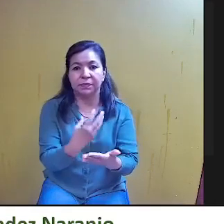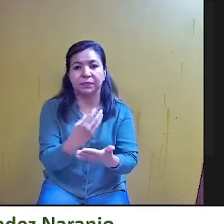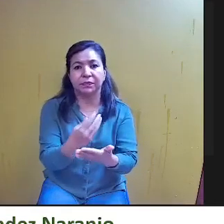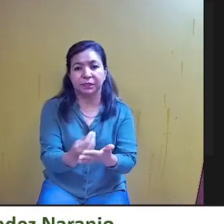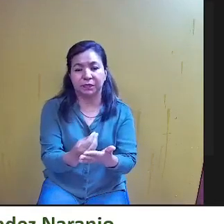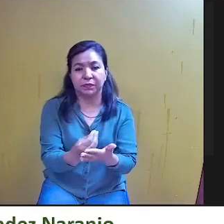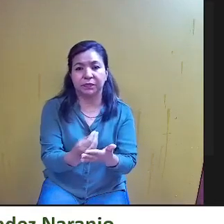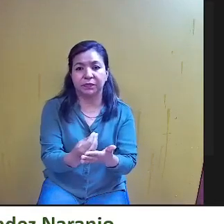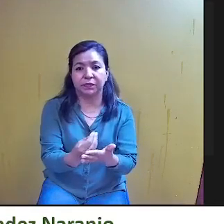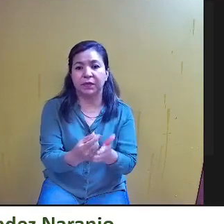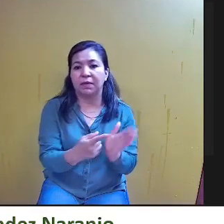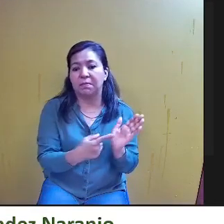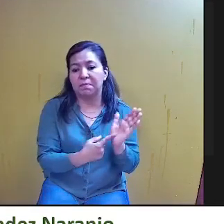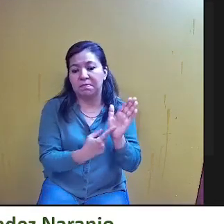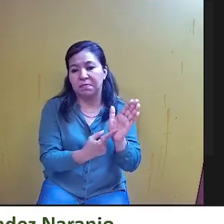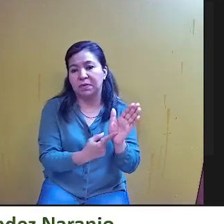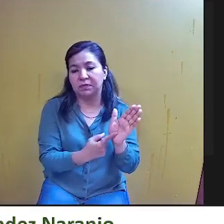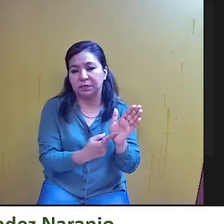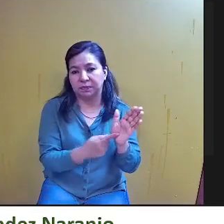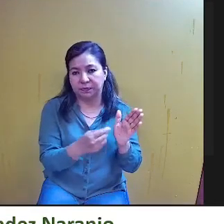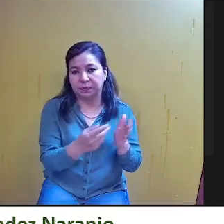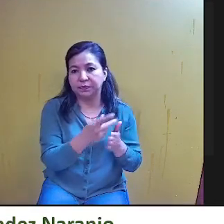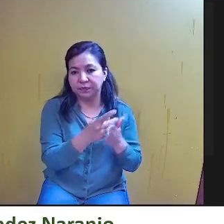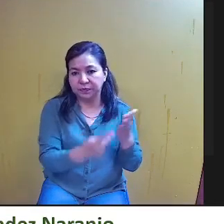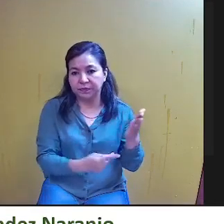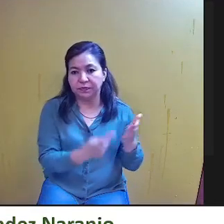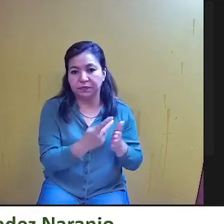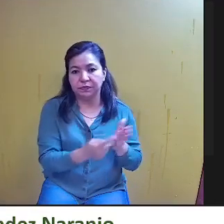responsable elaboró para resaltar dicha situación.